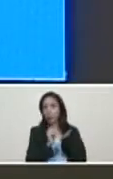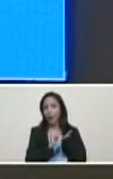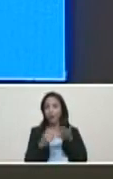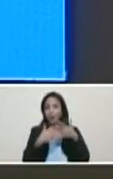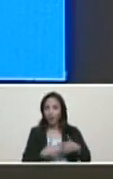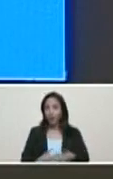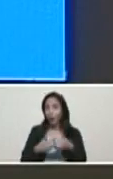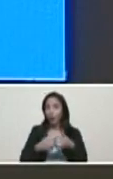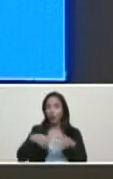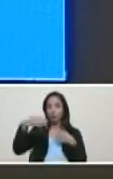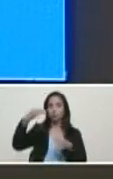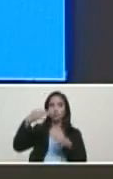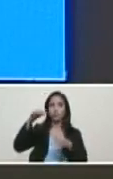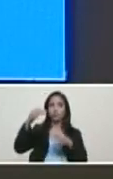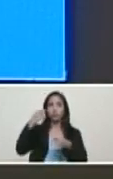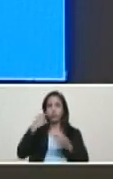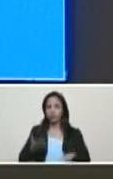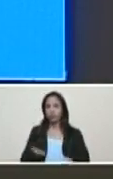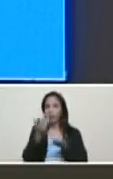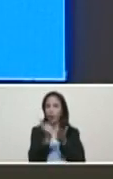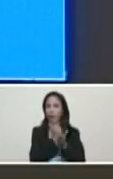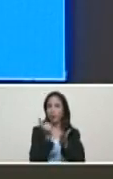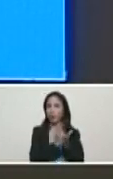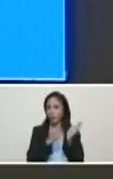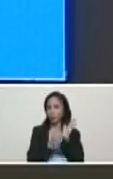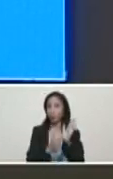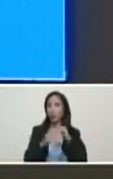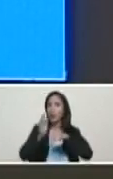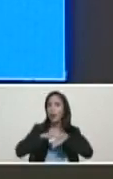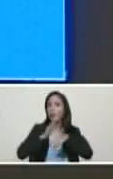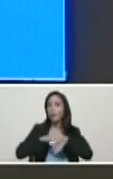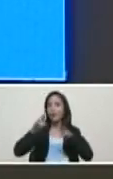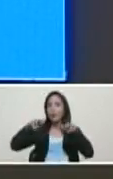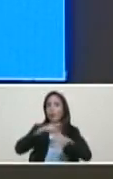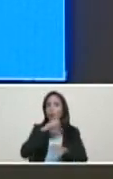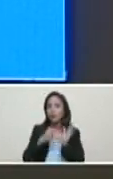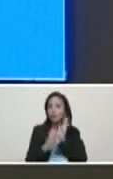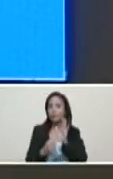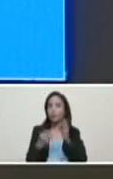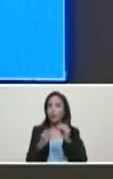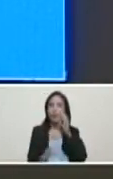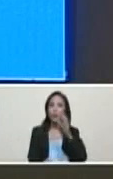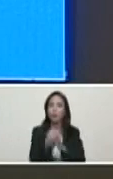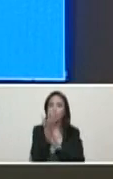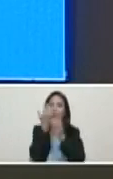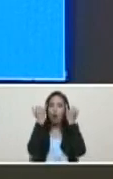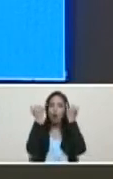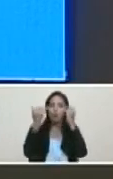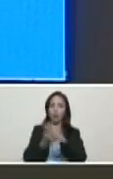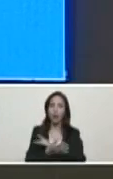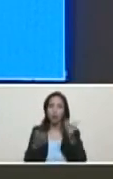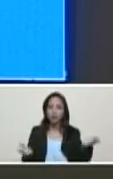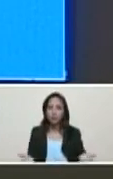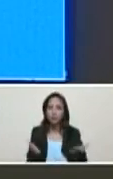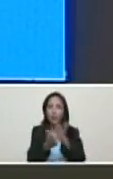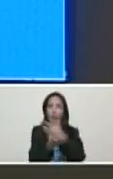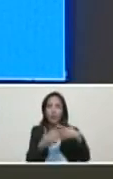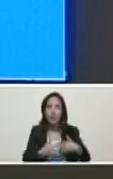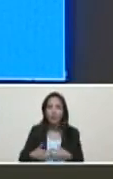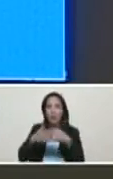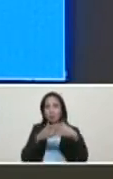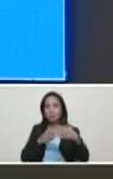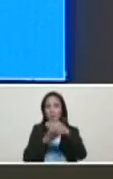salvaron porque nunca se hubiera conocido cómo se fundó la doctrina antiimperialista del